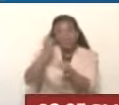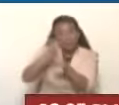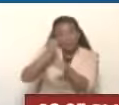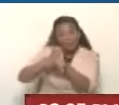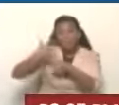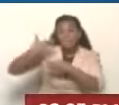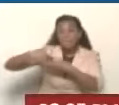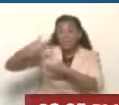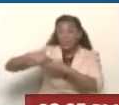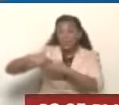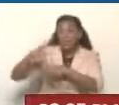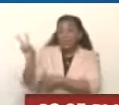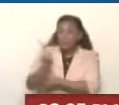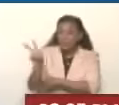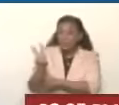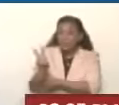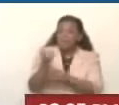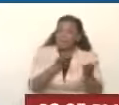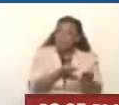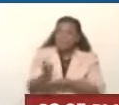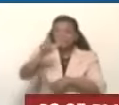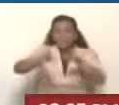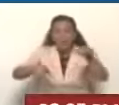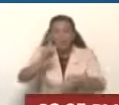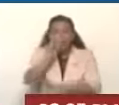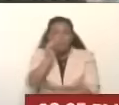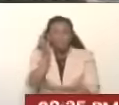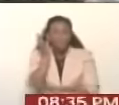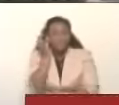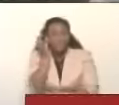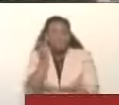trabajadores de Petróleo Venezuela, bienvenidos. Muchachas,